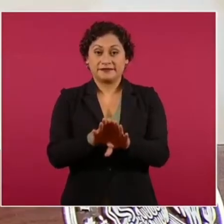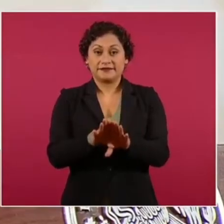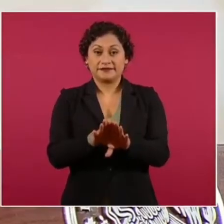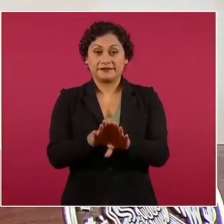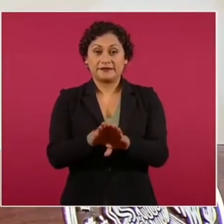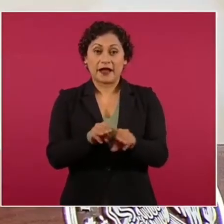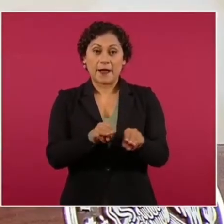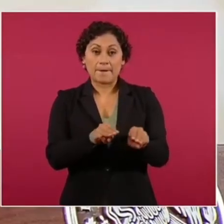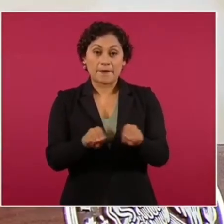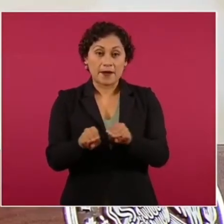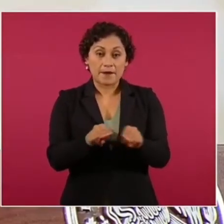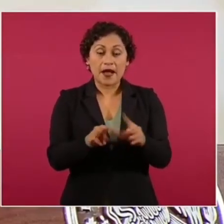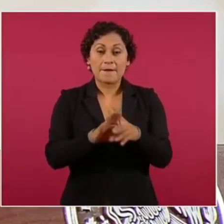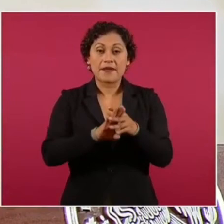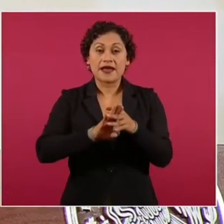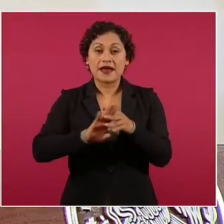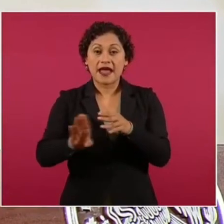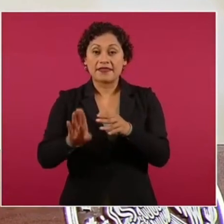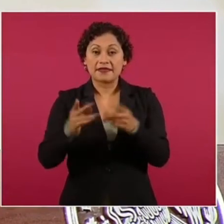a migrantes.